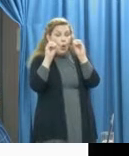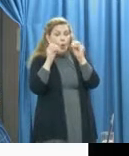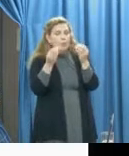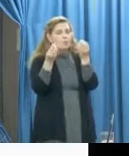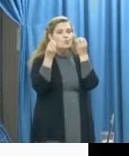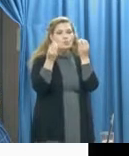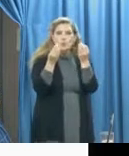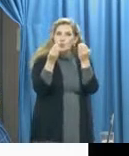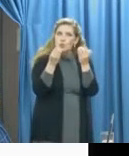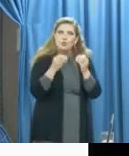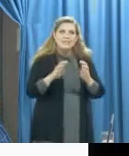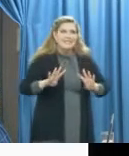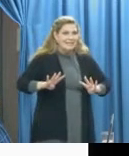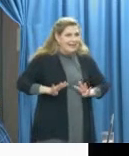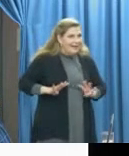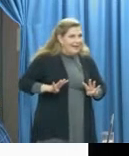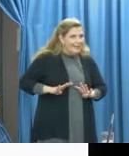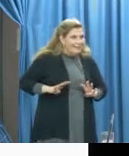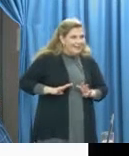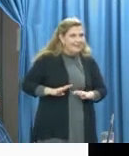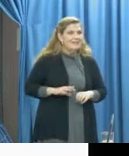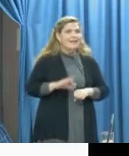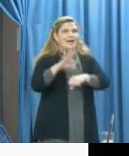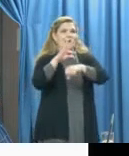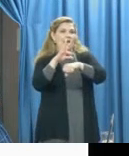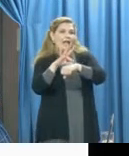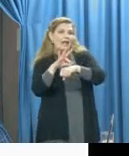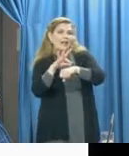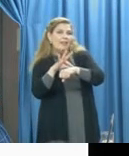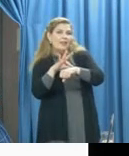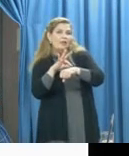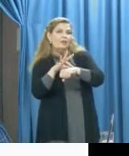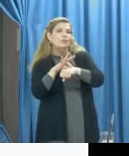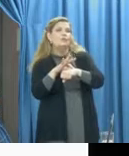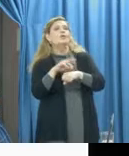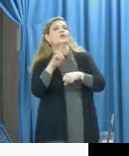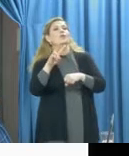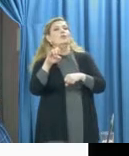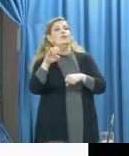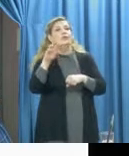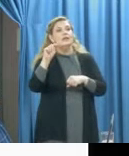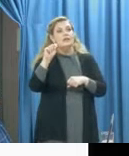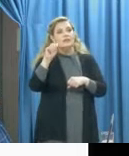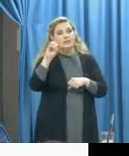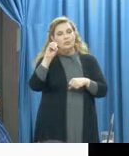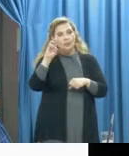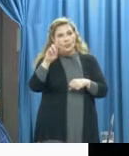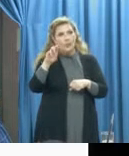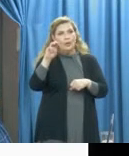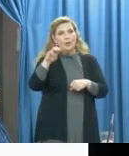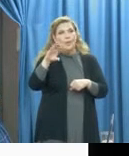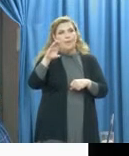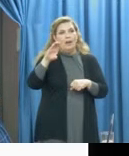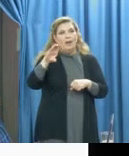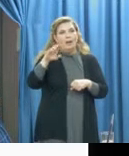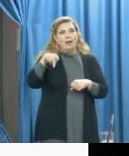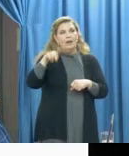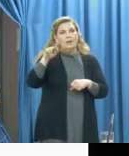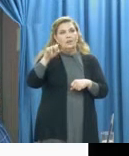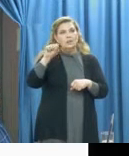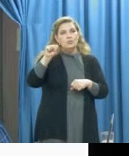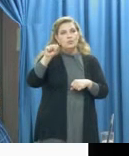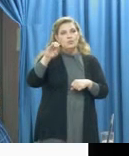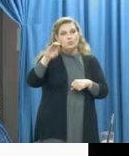características clínicas. El doctor Víctor Maciusi en el 2010 tenía como